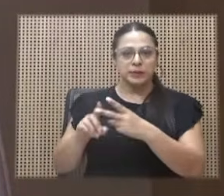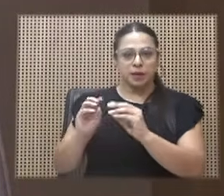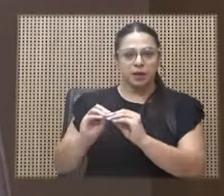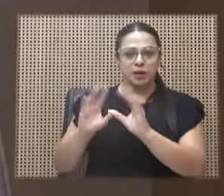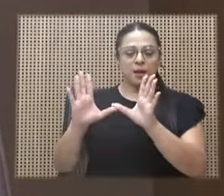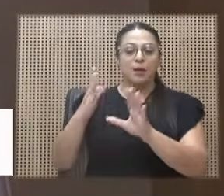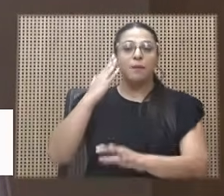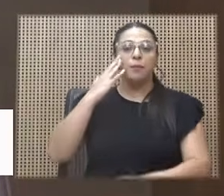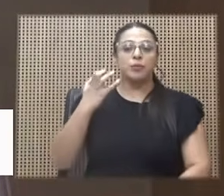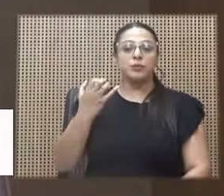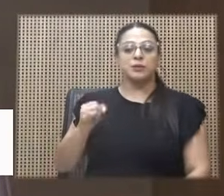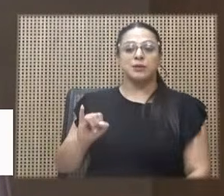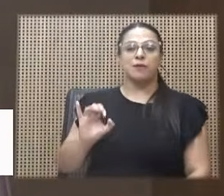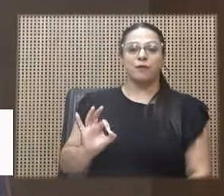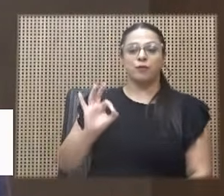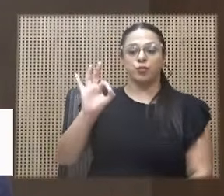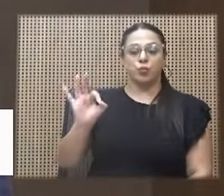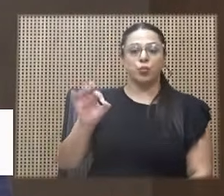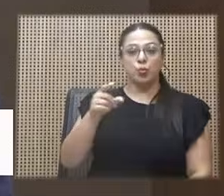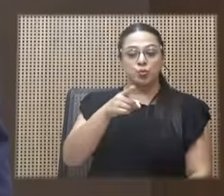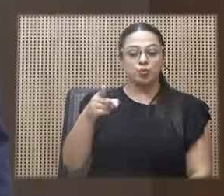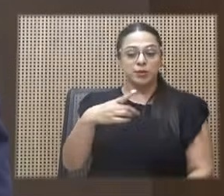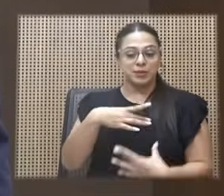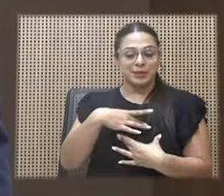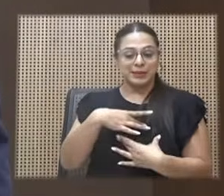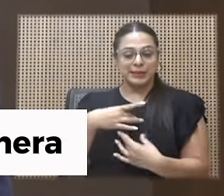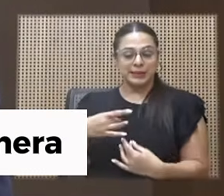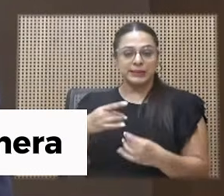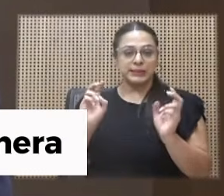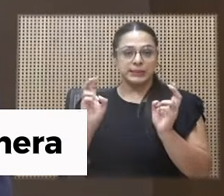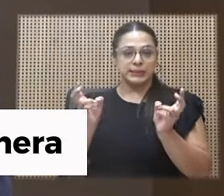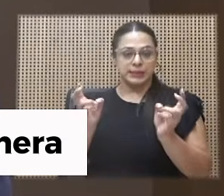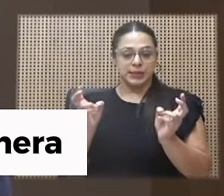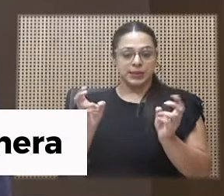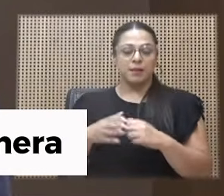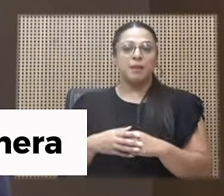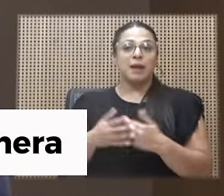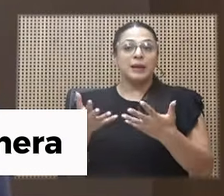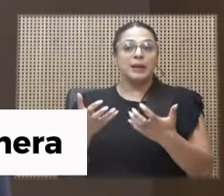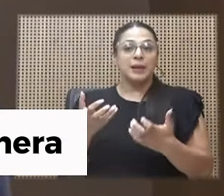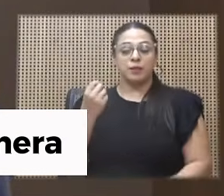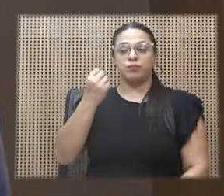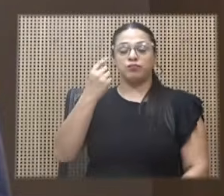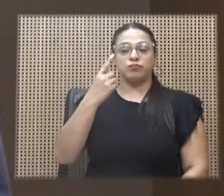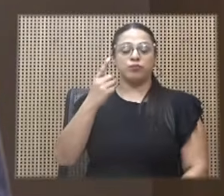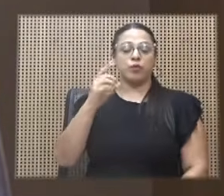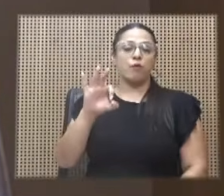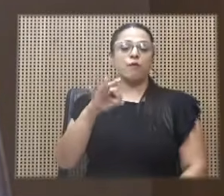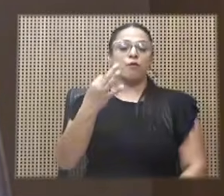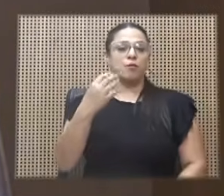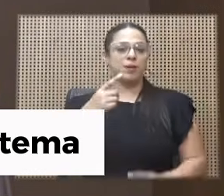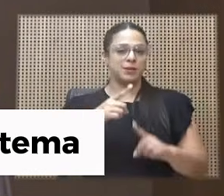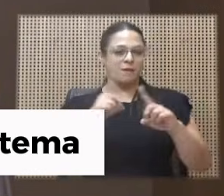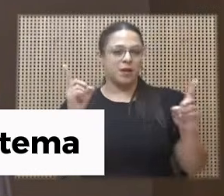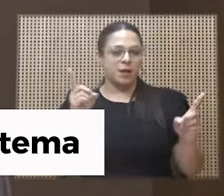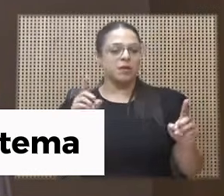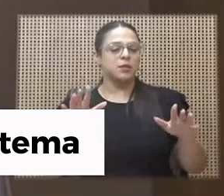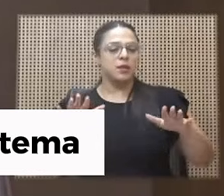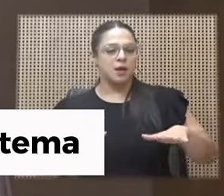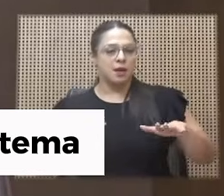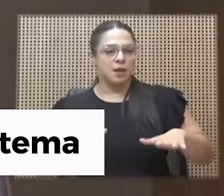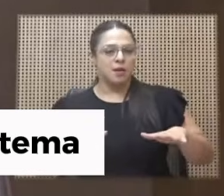mañana, quienes les interese este tema, pretenden interpretarlo de otra manera, que aquí por lo menos hubo